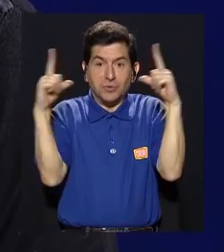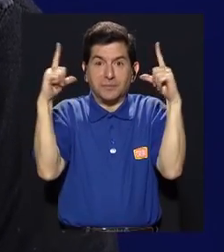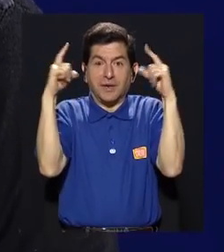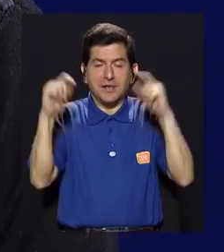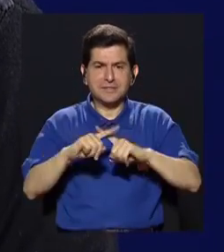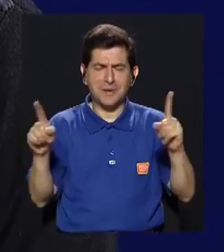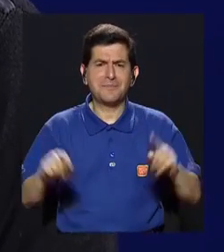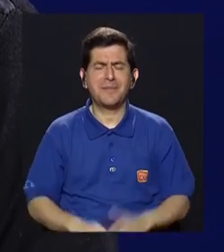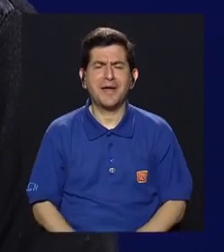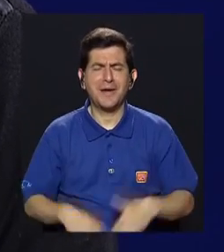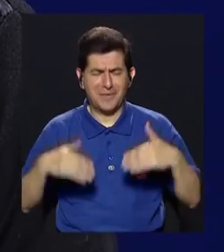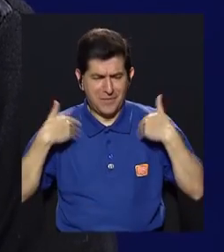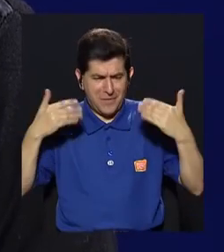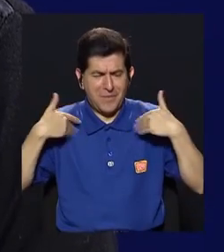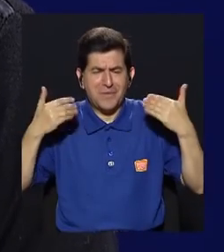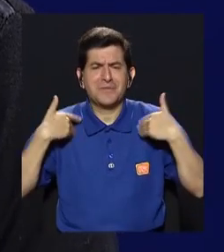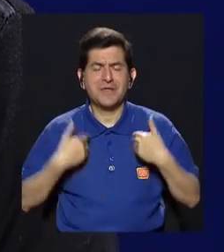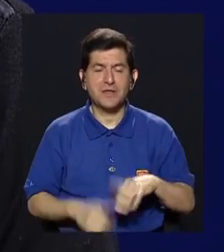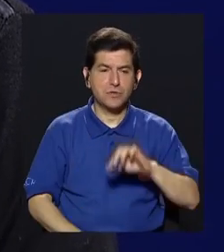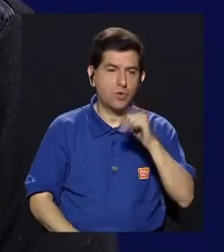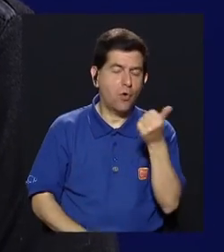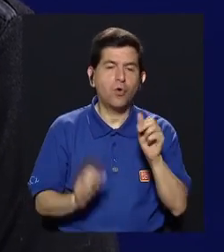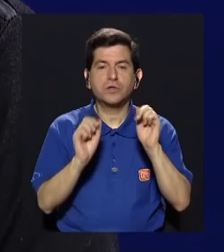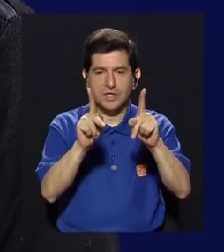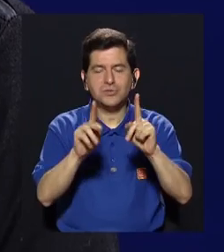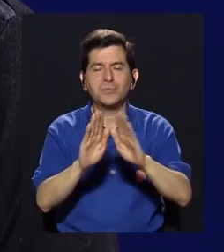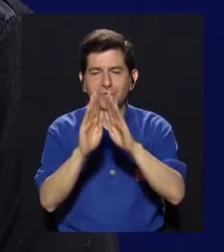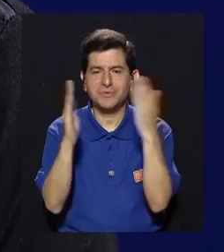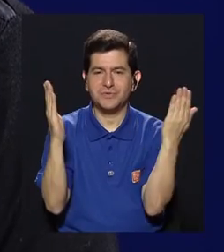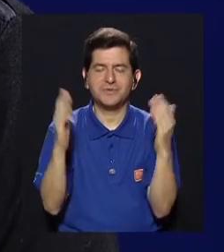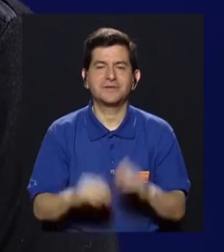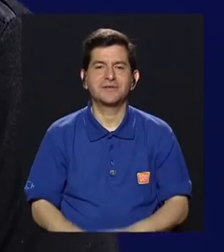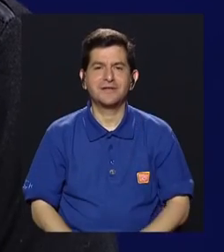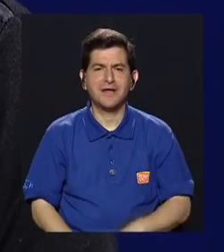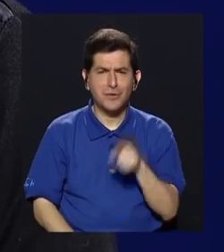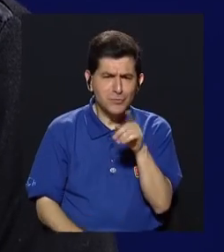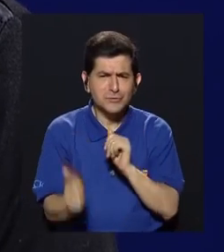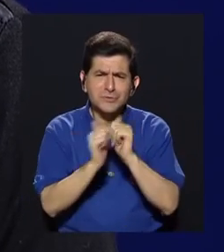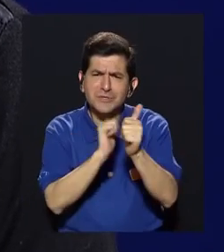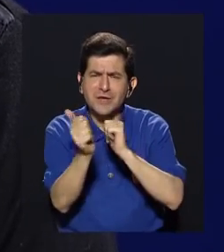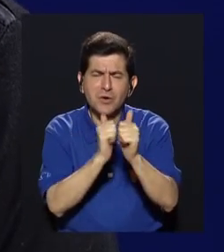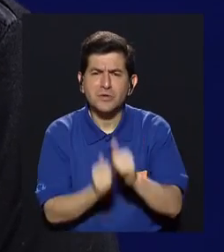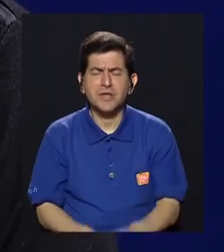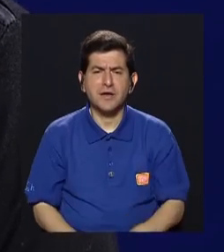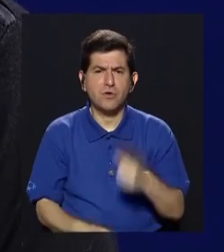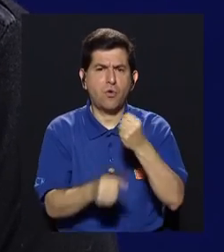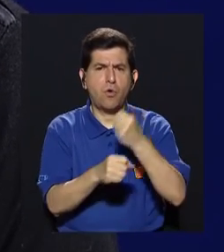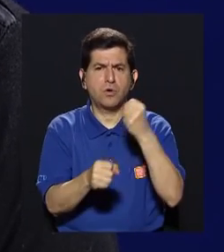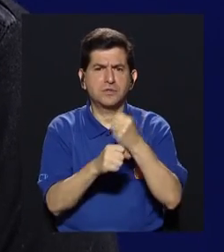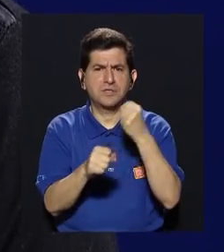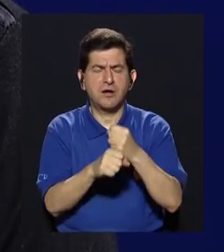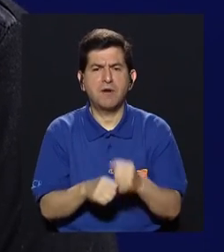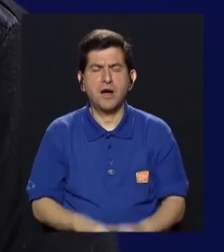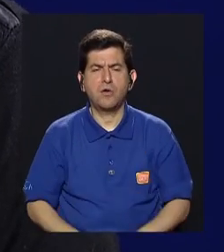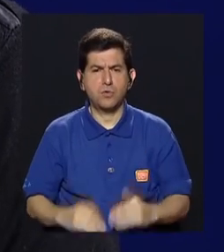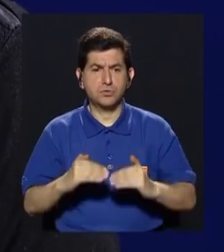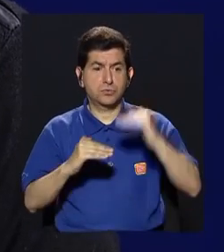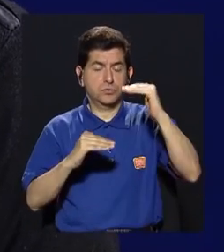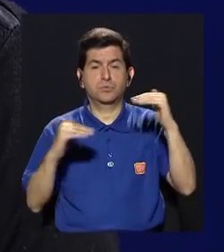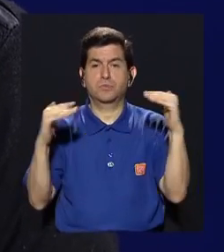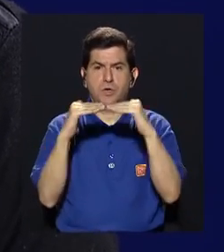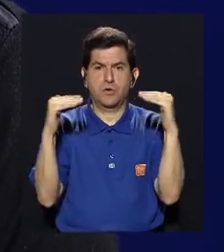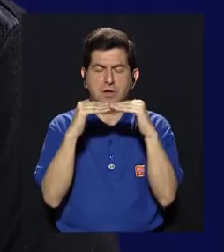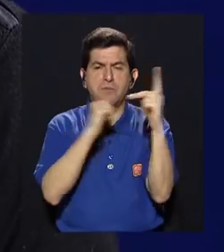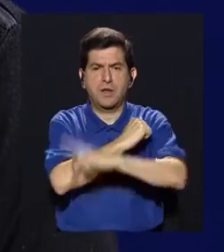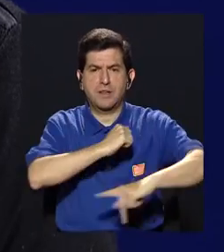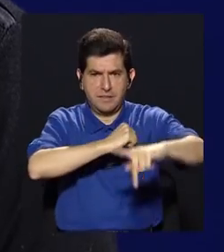para mí ya era ya era un éxito en el triunfo me tomó por sorpresa pero pero contento eso va a abrir